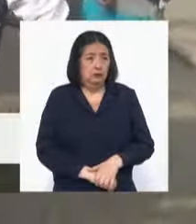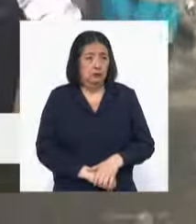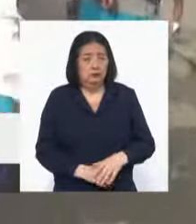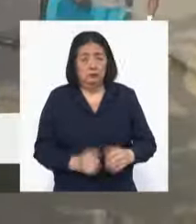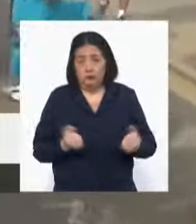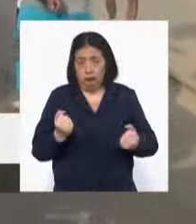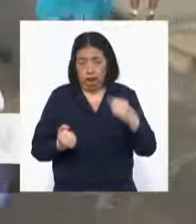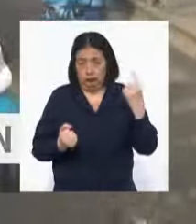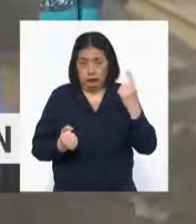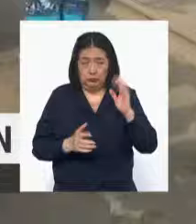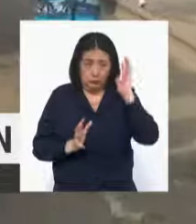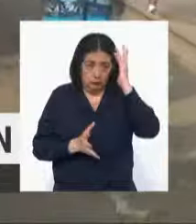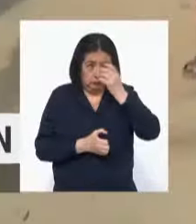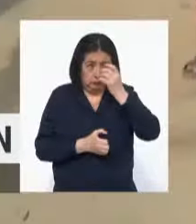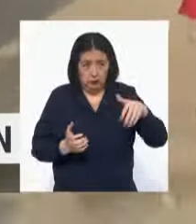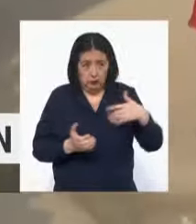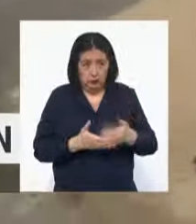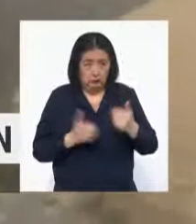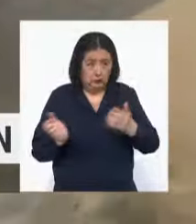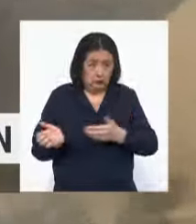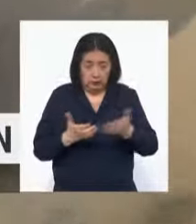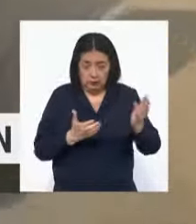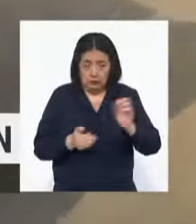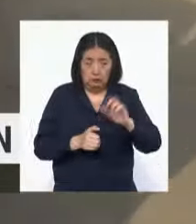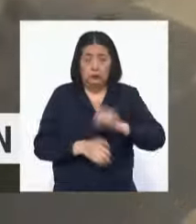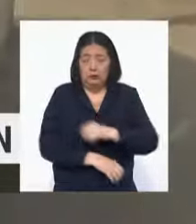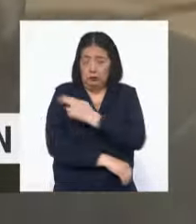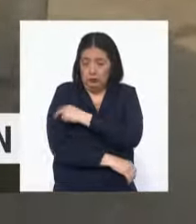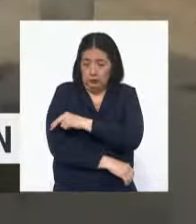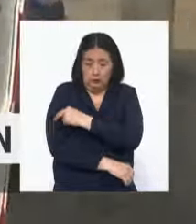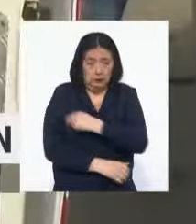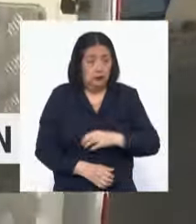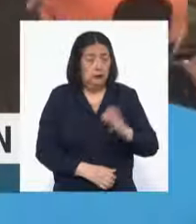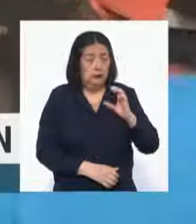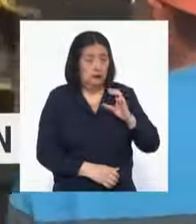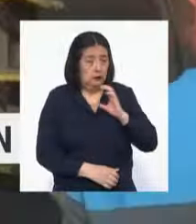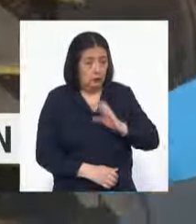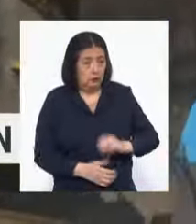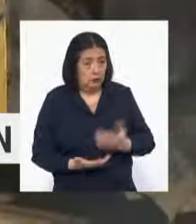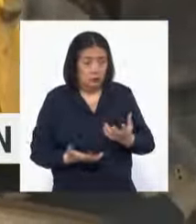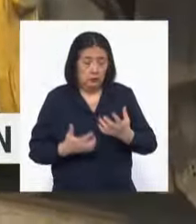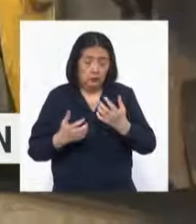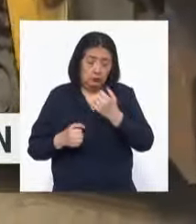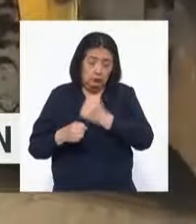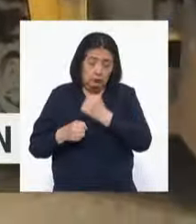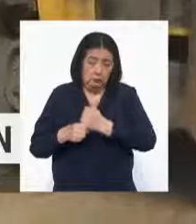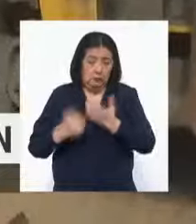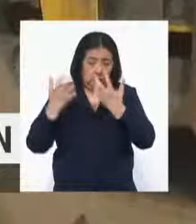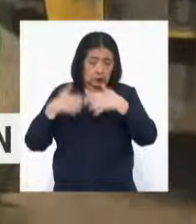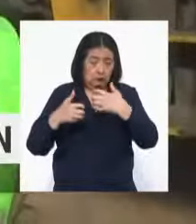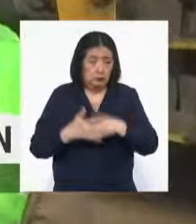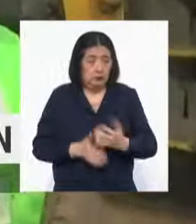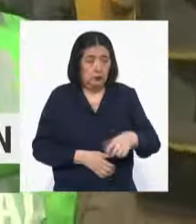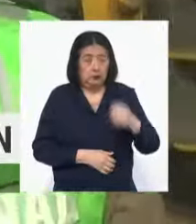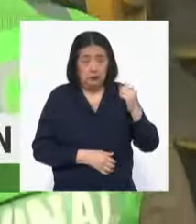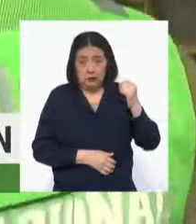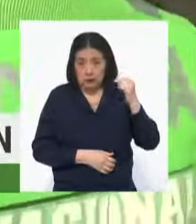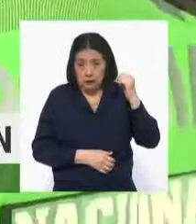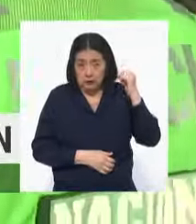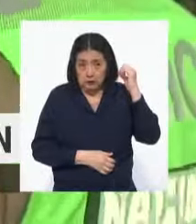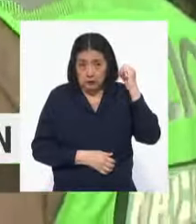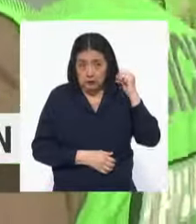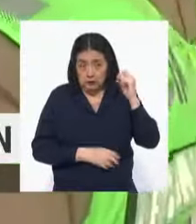SAMU y bomberos llegaron de inmediato y fue trasladado al hospital de Chosica. Los trabajadores de la empresa Ferrocarril Central aseguraron que correrán con